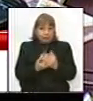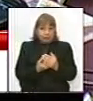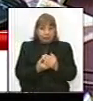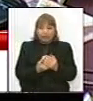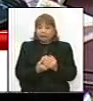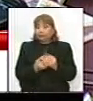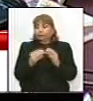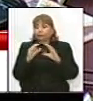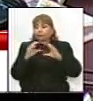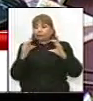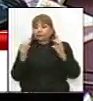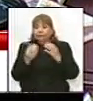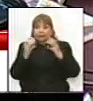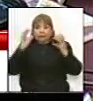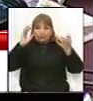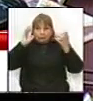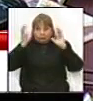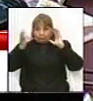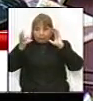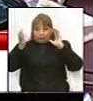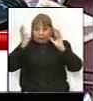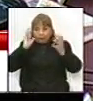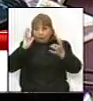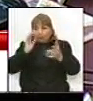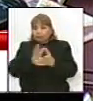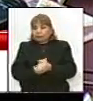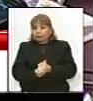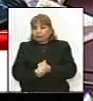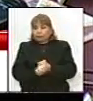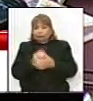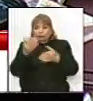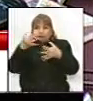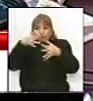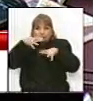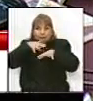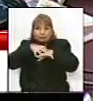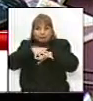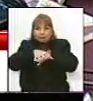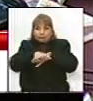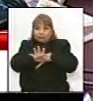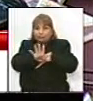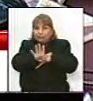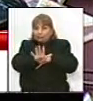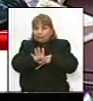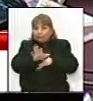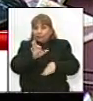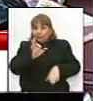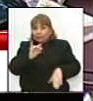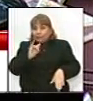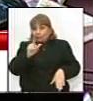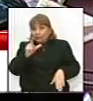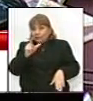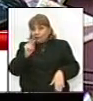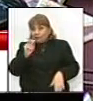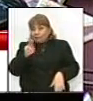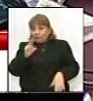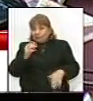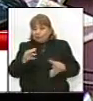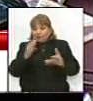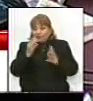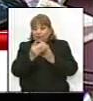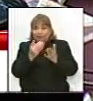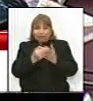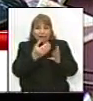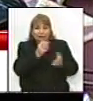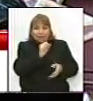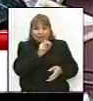Acá lo que hay una confusión es que lo que queremos es generar un filtro para que las propuestas de reforma vengan del Senado,